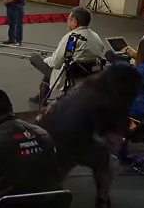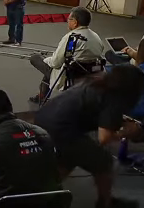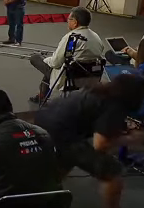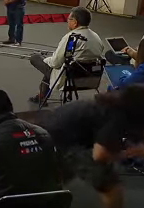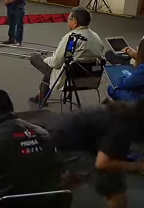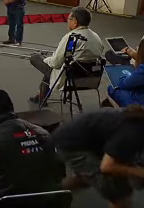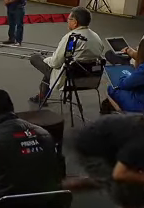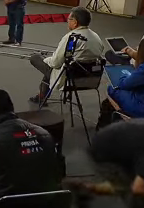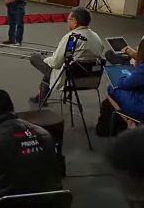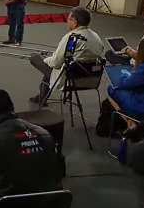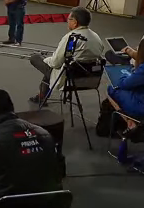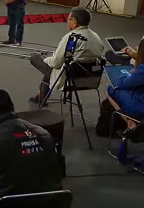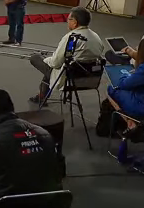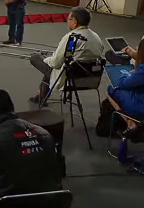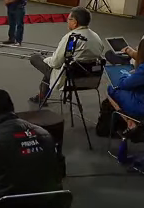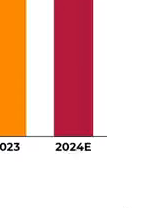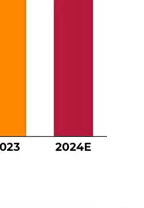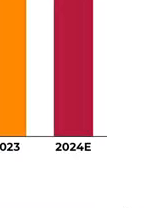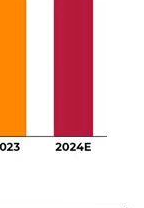se pudo